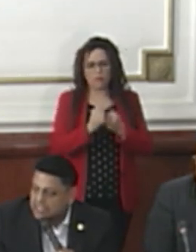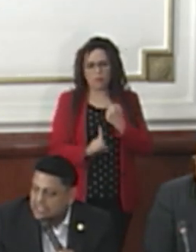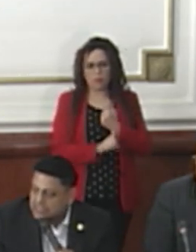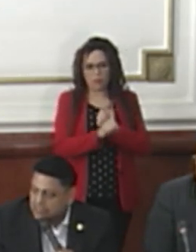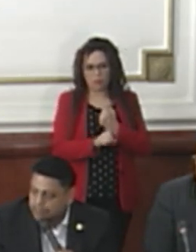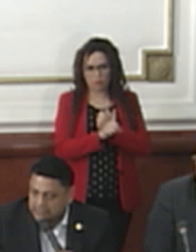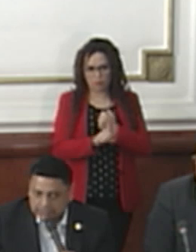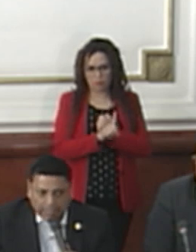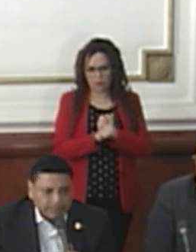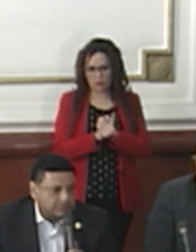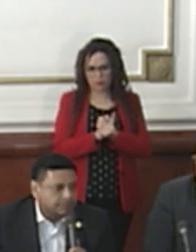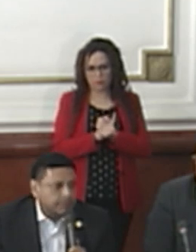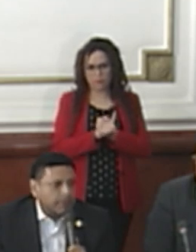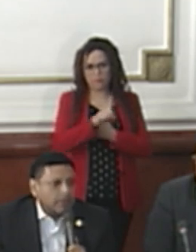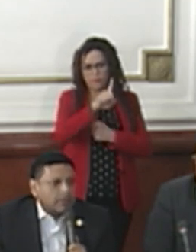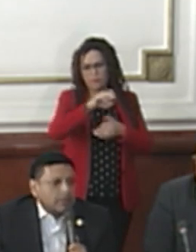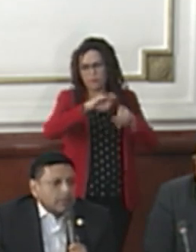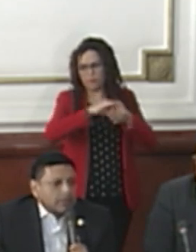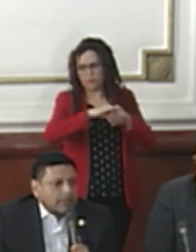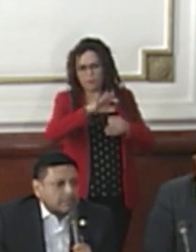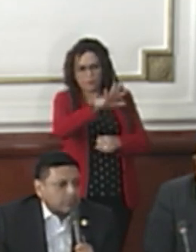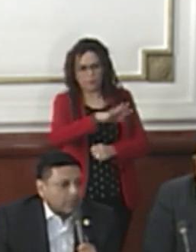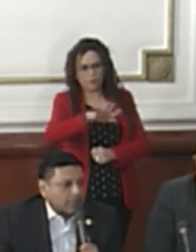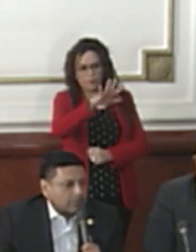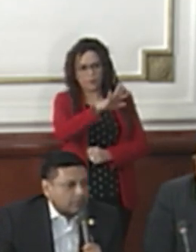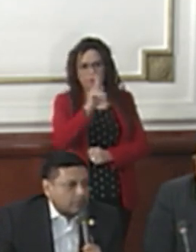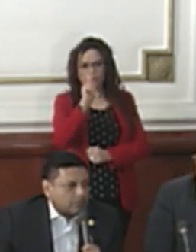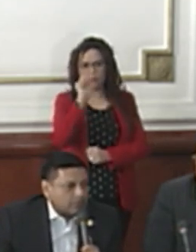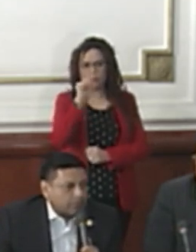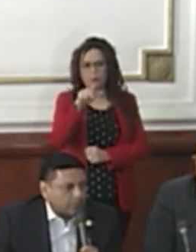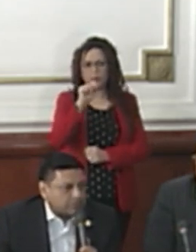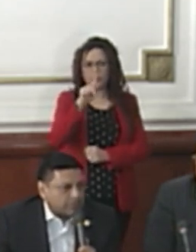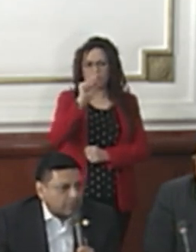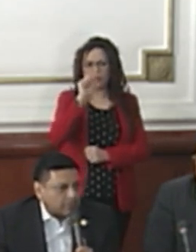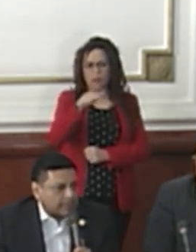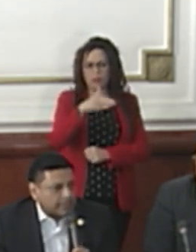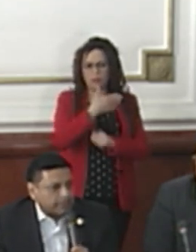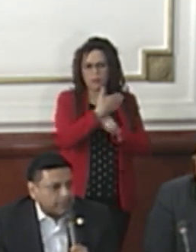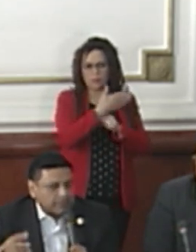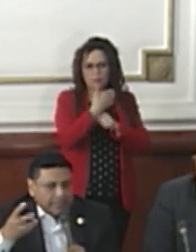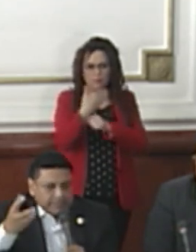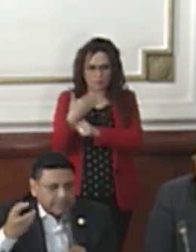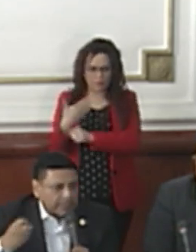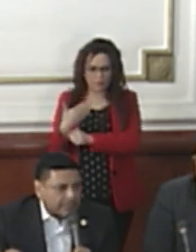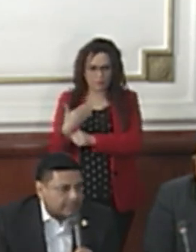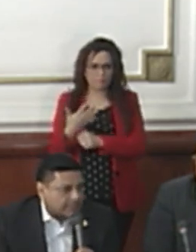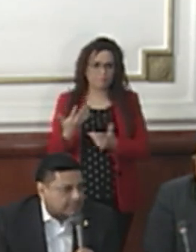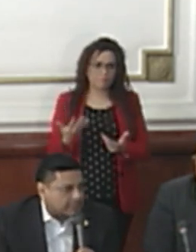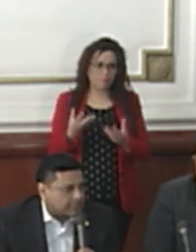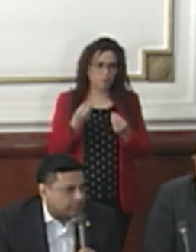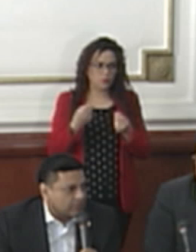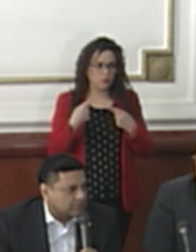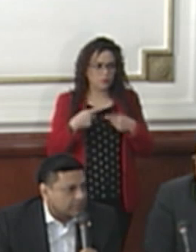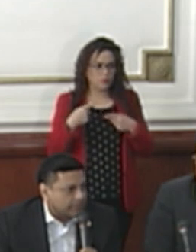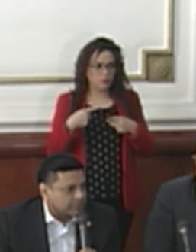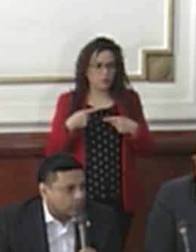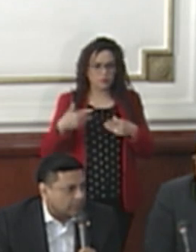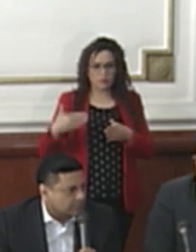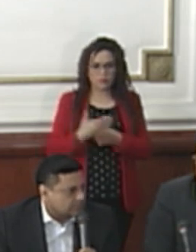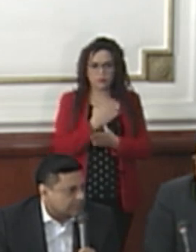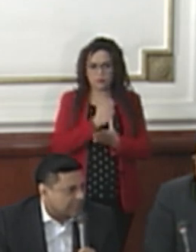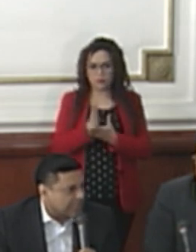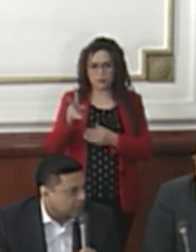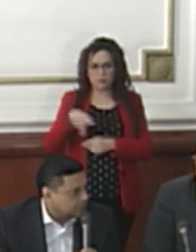está la zona de Pantitlán, que estamos hablando un aproximado que transitan y entran 7 millones de